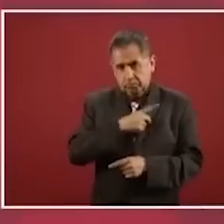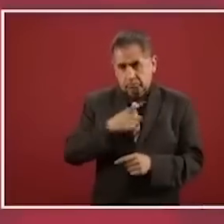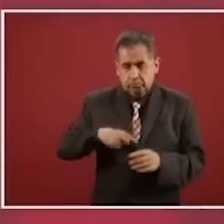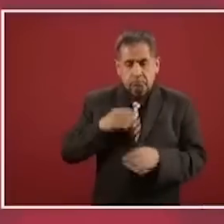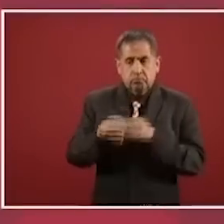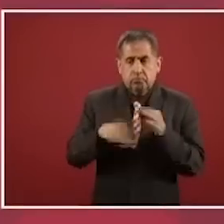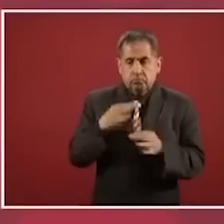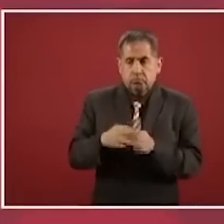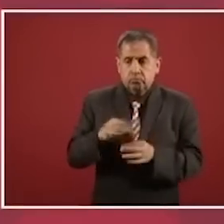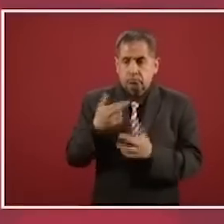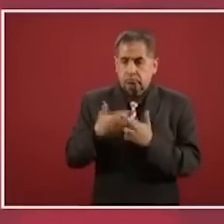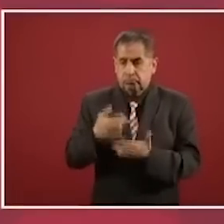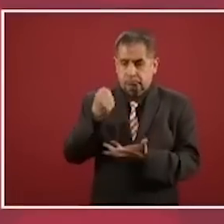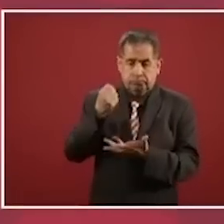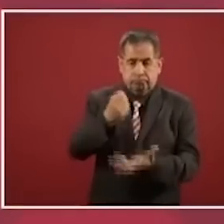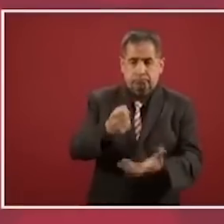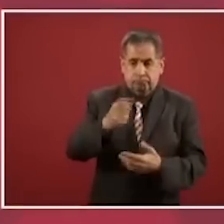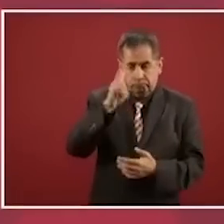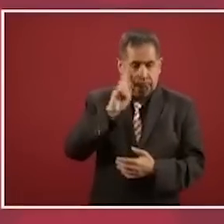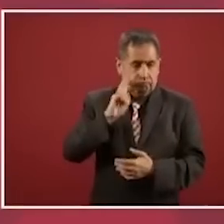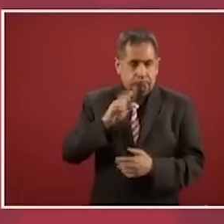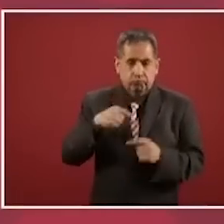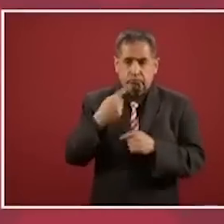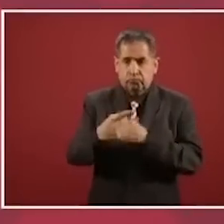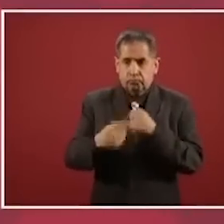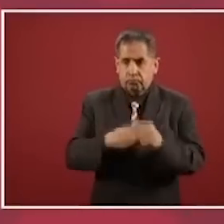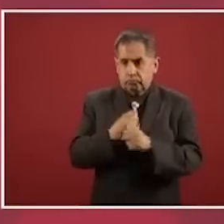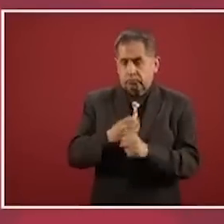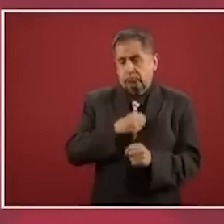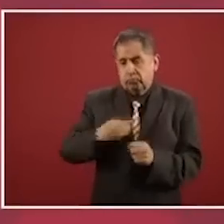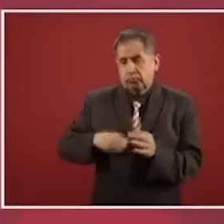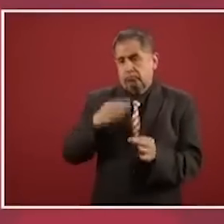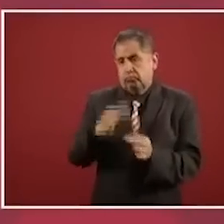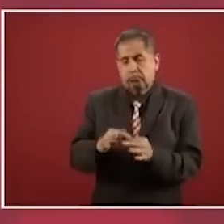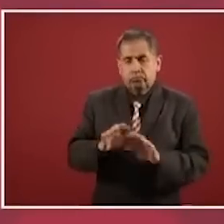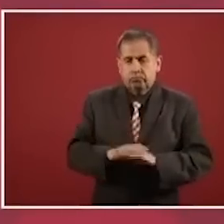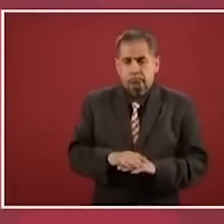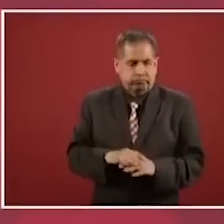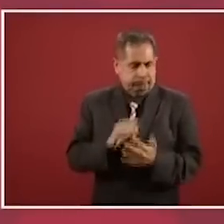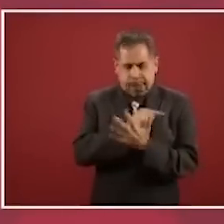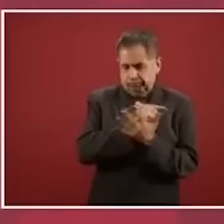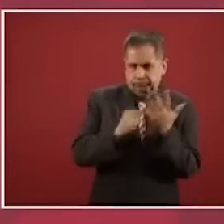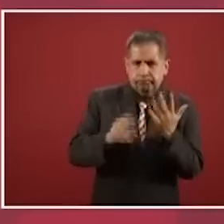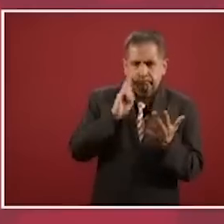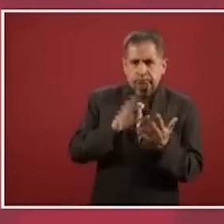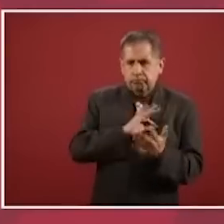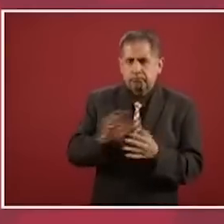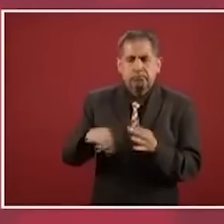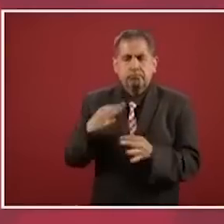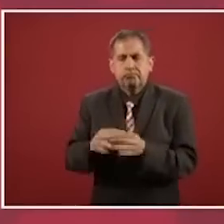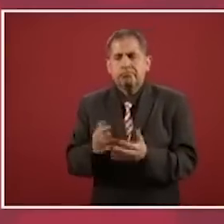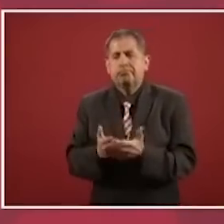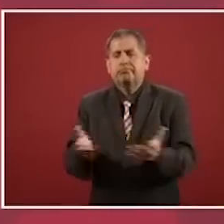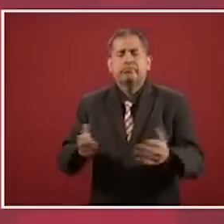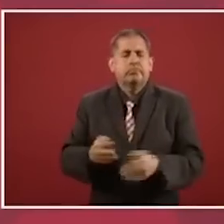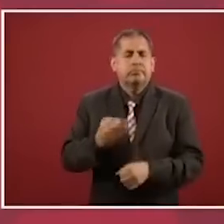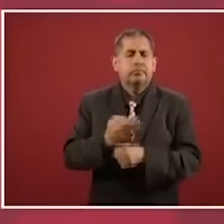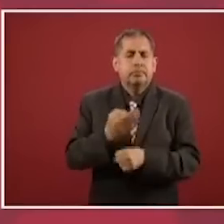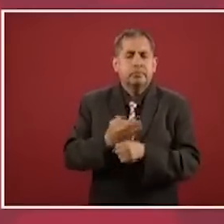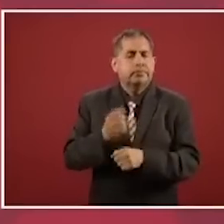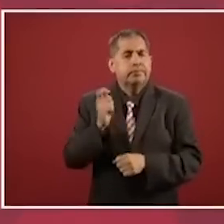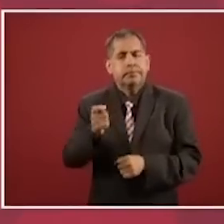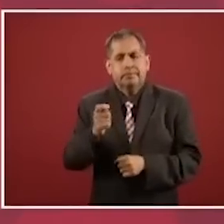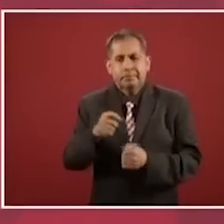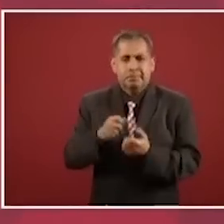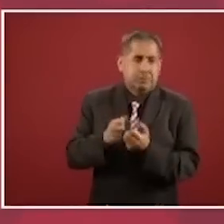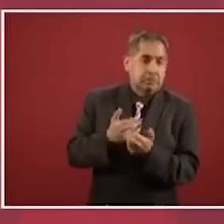es un tema de recursos, pero yo espero que el año entrante lo cumplamos por todas las vías que podamos, porque afortunadamente no es un